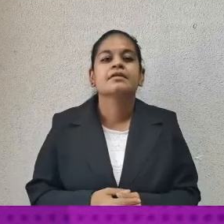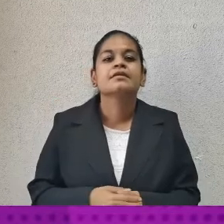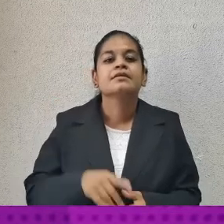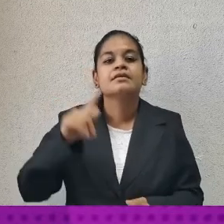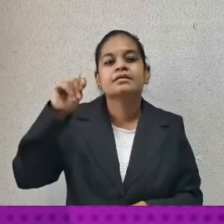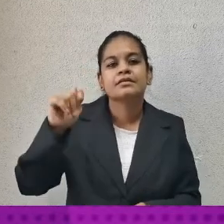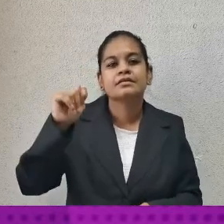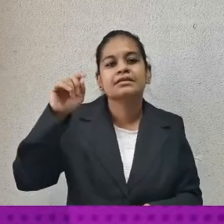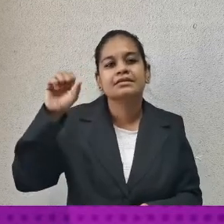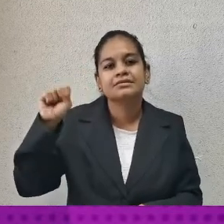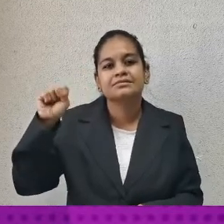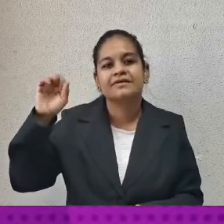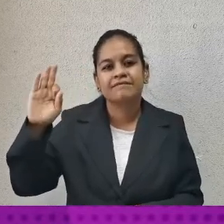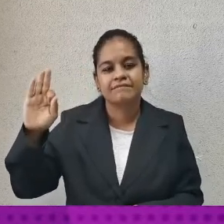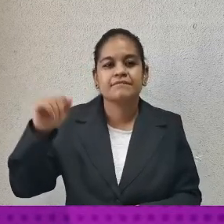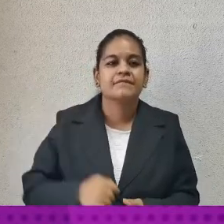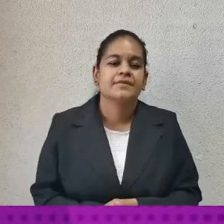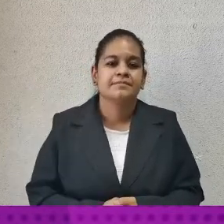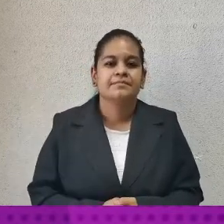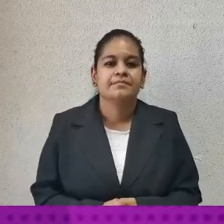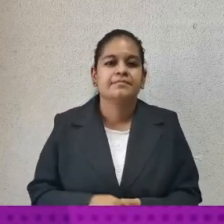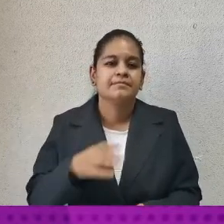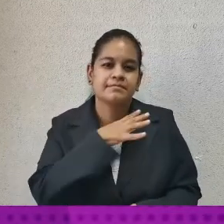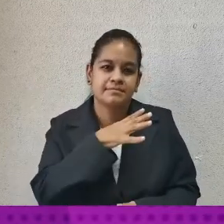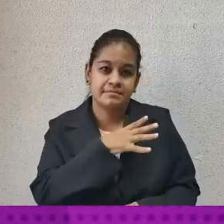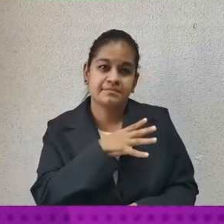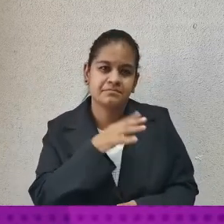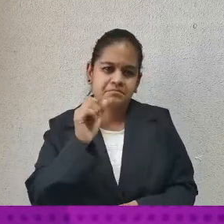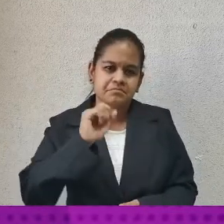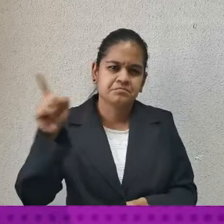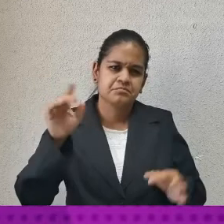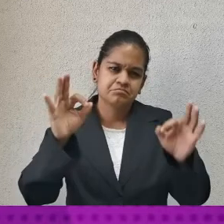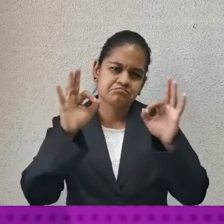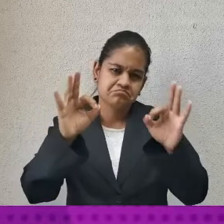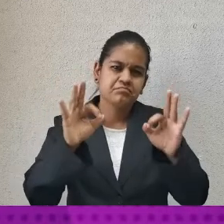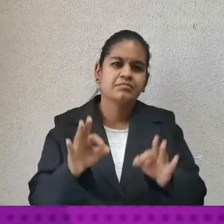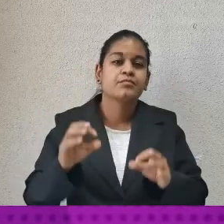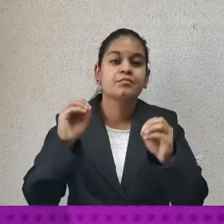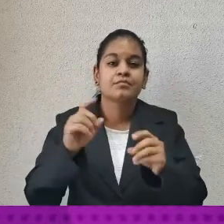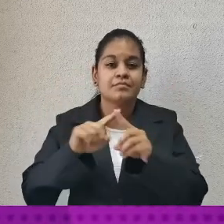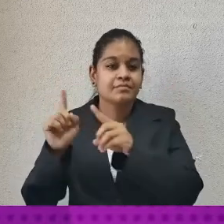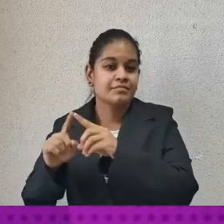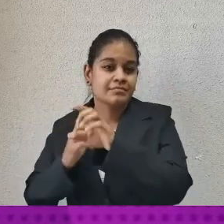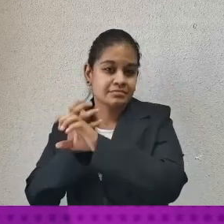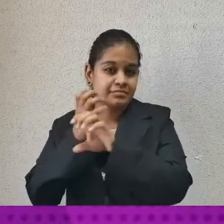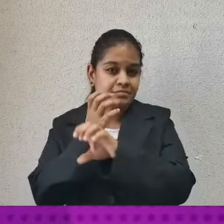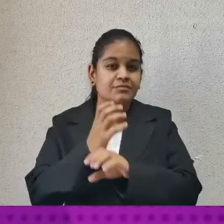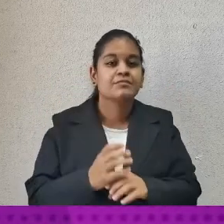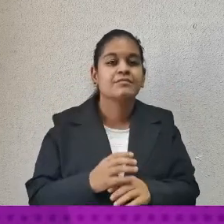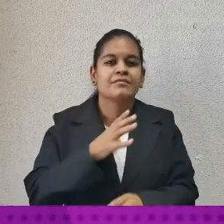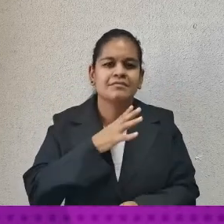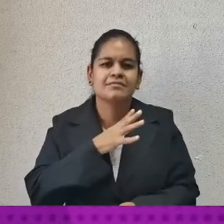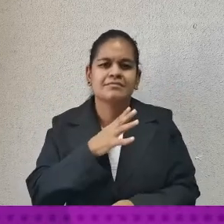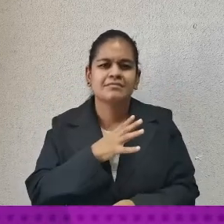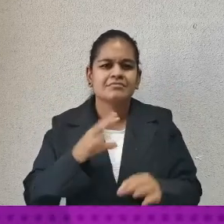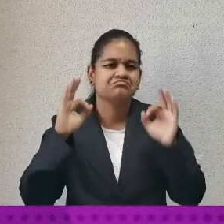Judicial de la Federación y los tribunales electorales locales gozan ya de un prestigio, y te puedo hablar a nivel latinoamericano,